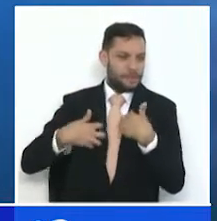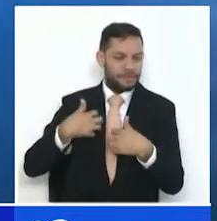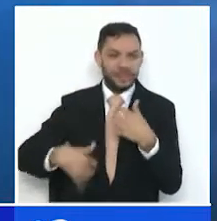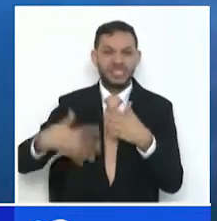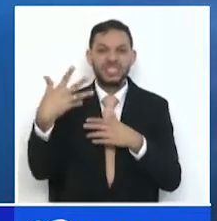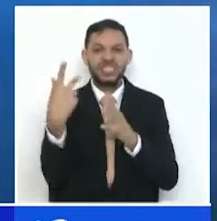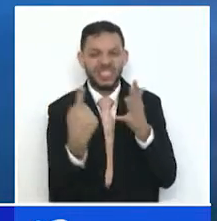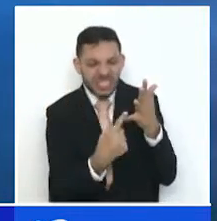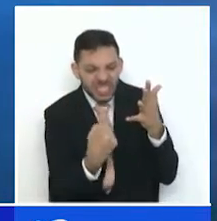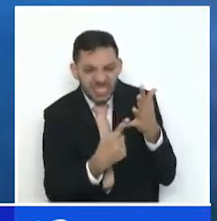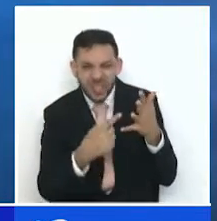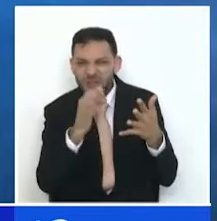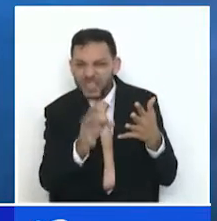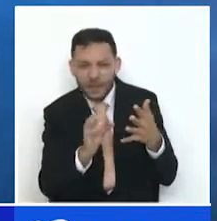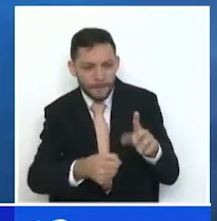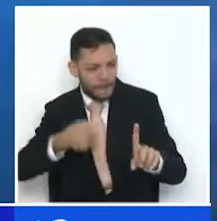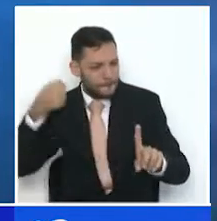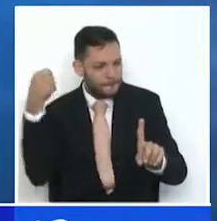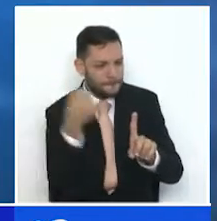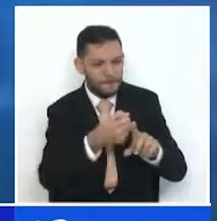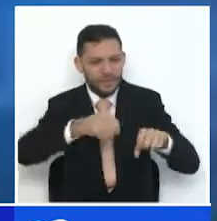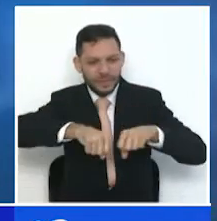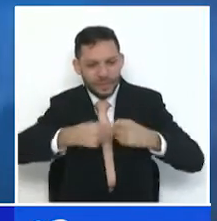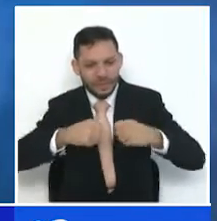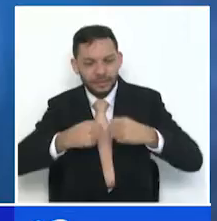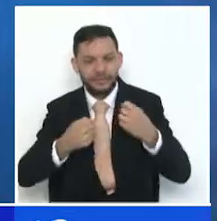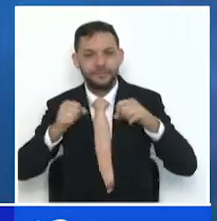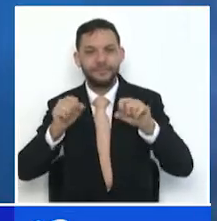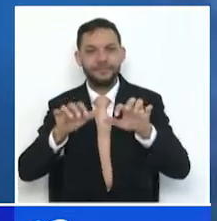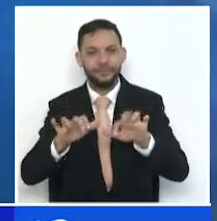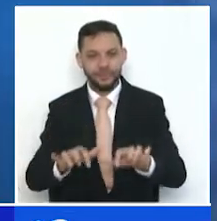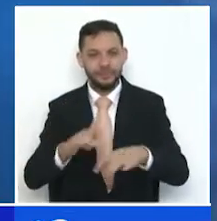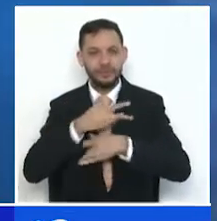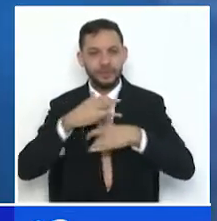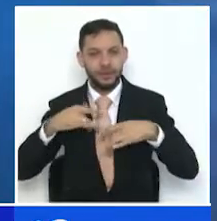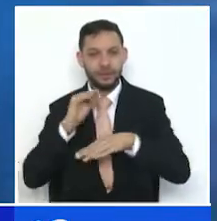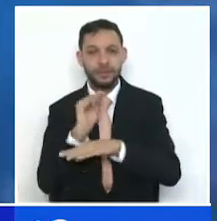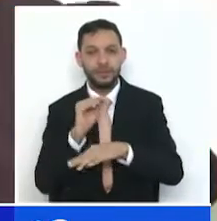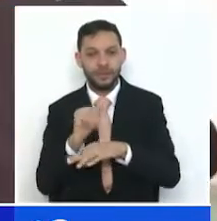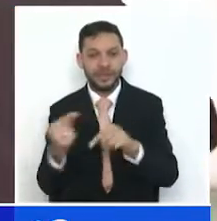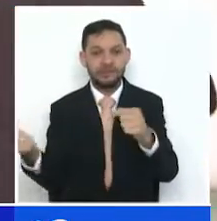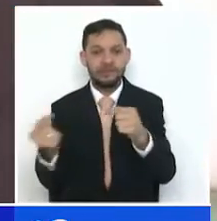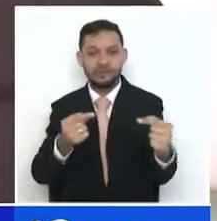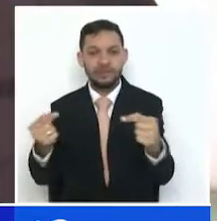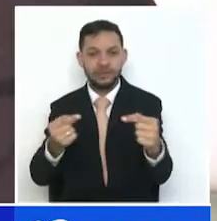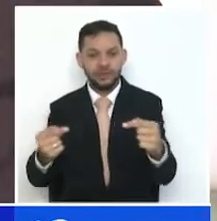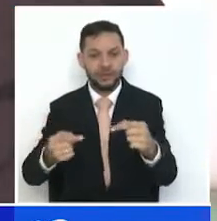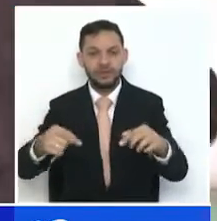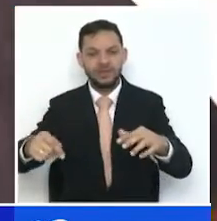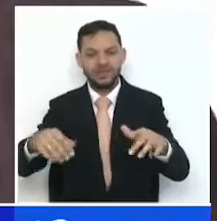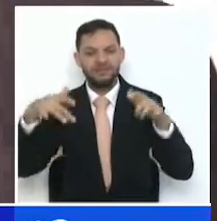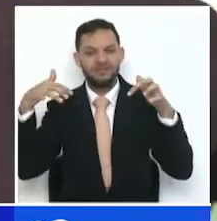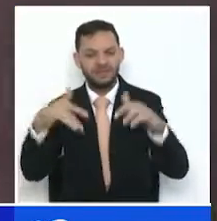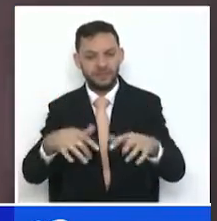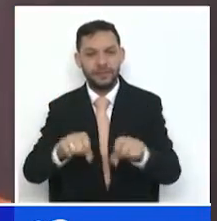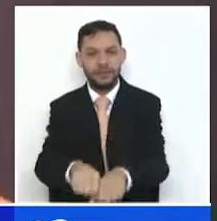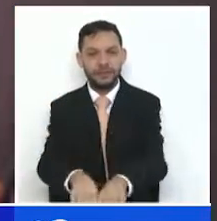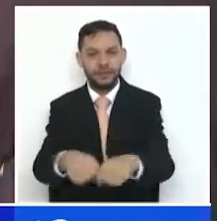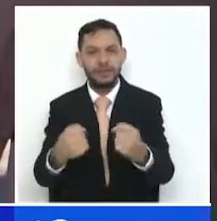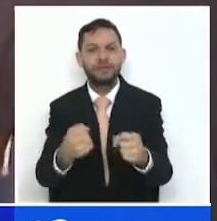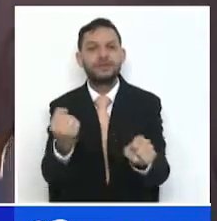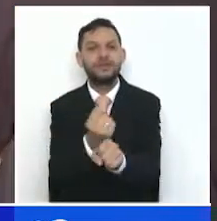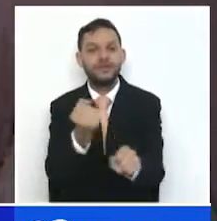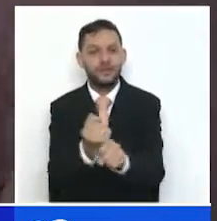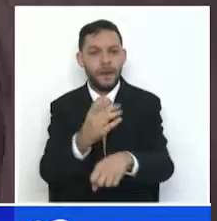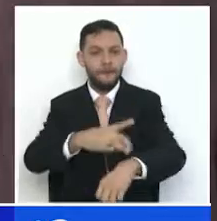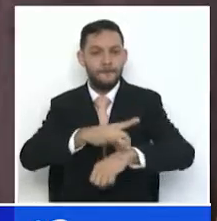las manifestaciones. El secretario de Salud aprovechó para denunciar que también los enfrentamientos en el sector de Cuba estarían poniendo en peligro el trabajo del personal de